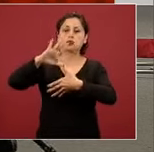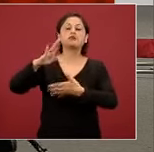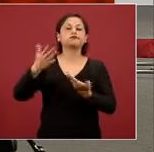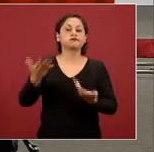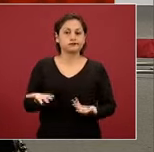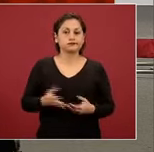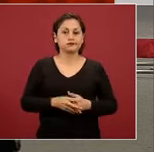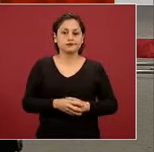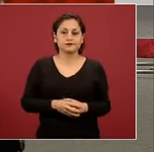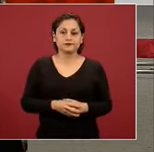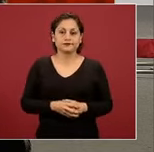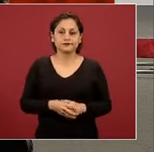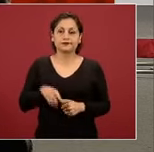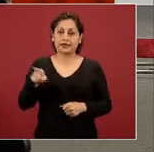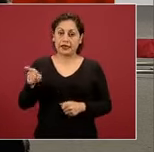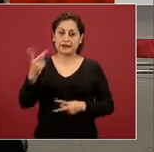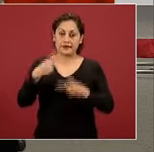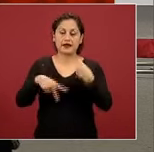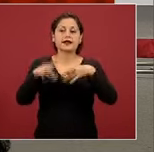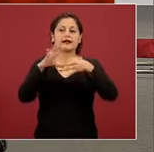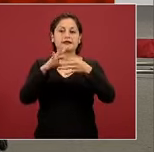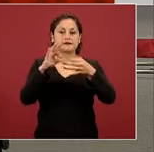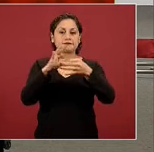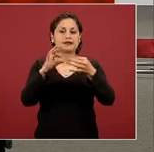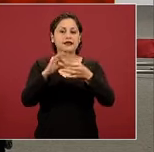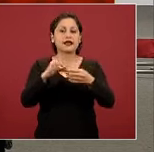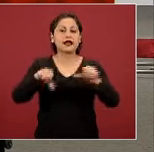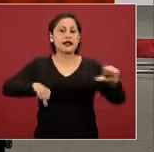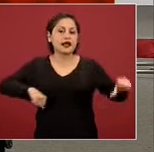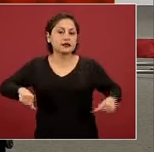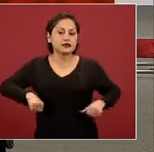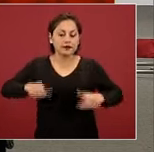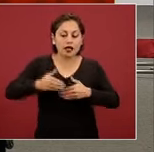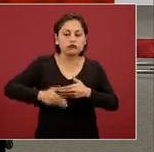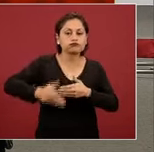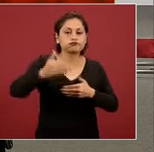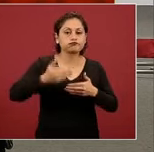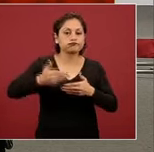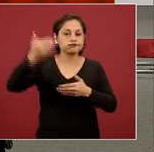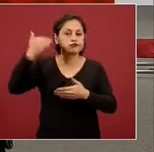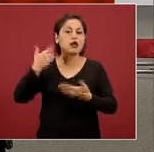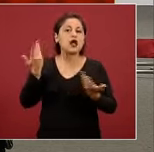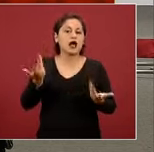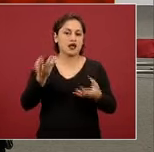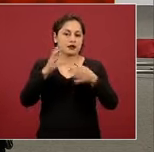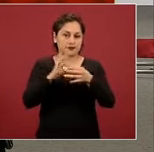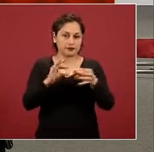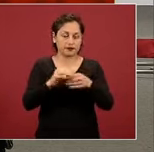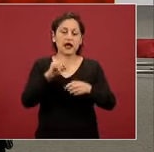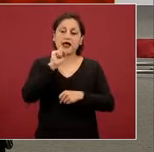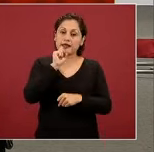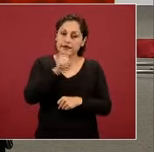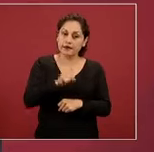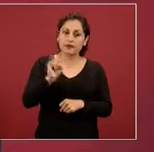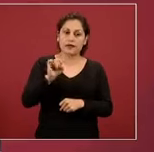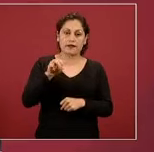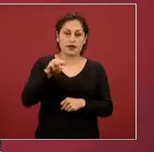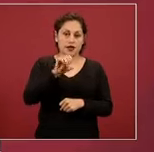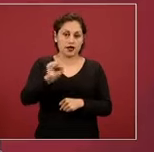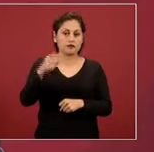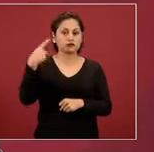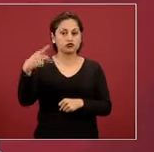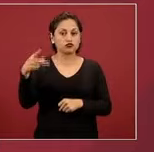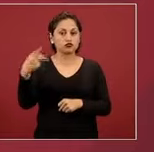nos va a conversar sobre estas importantes tareas que tiene, pero también la participación que tiene el Instituto en